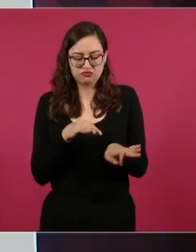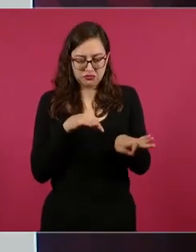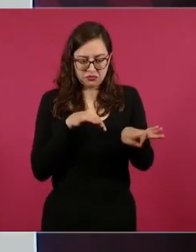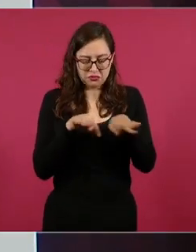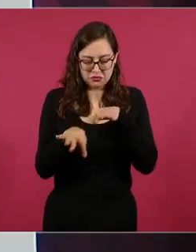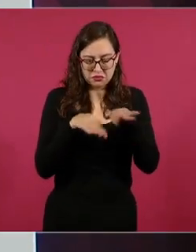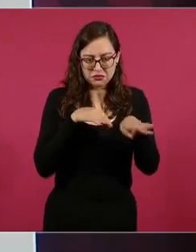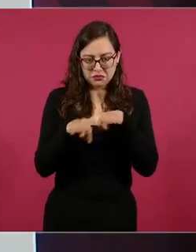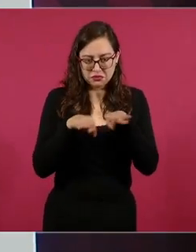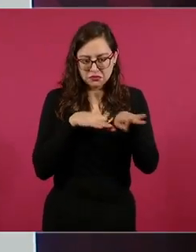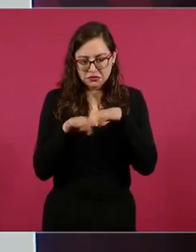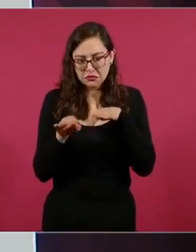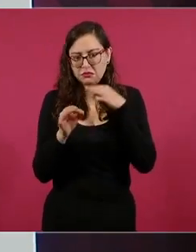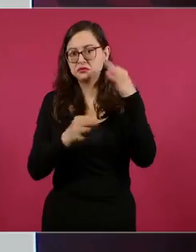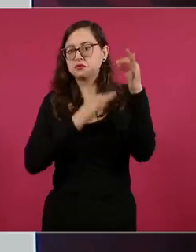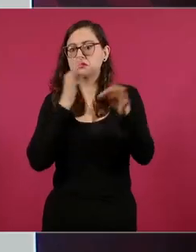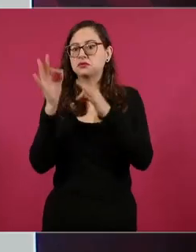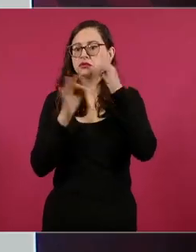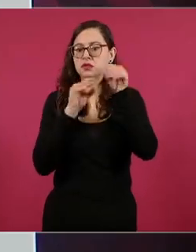a hacer